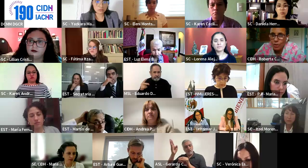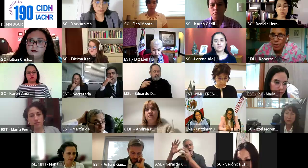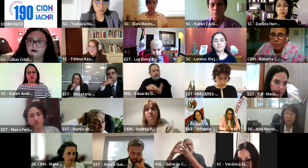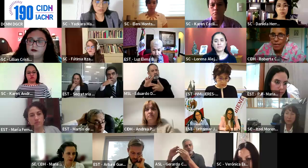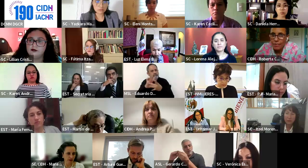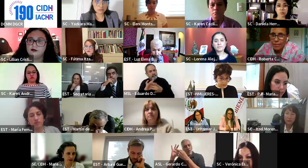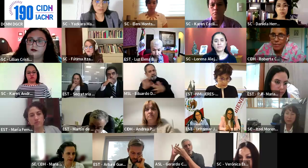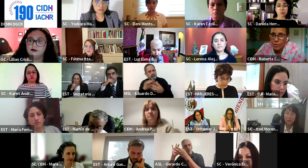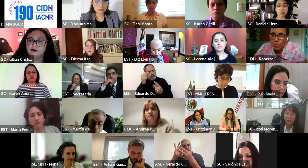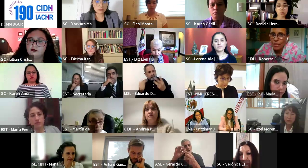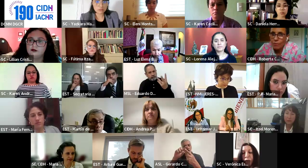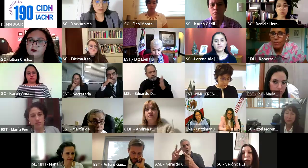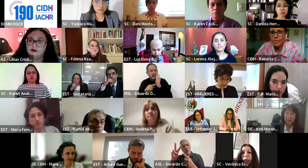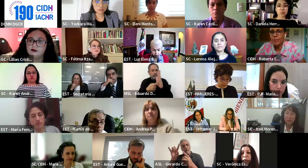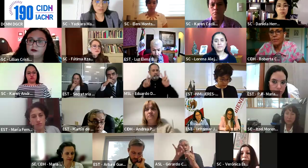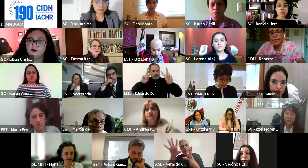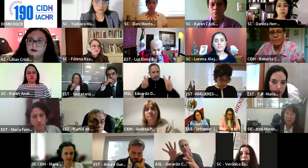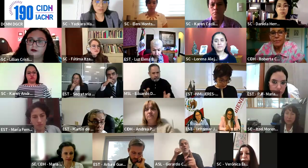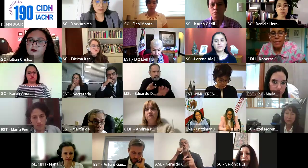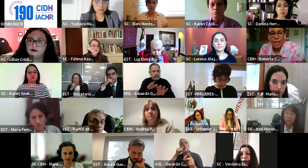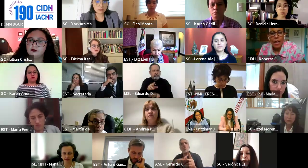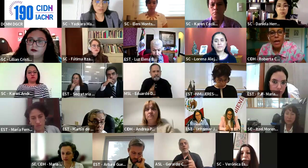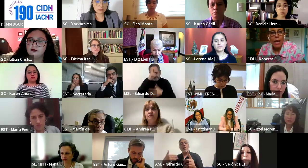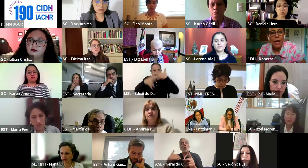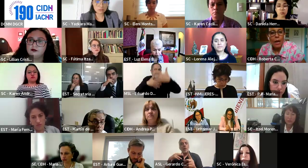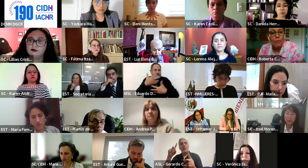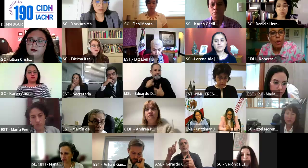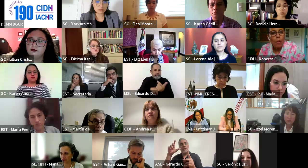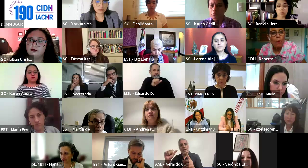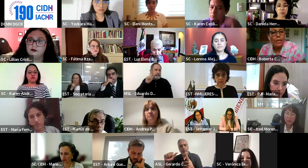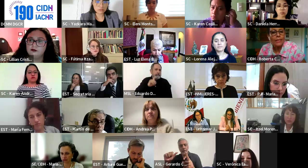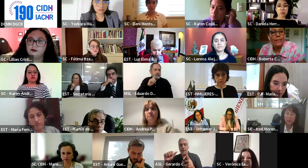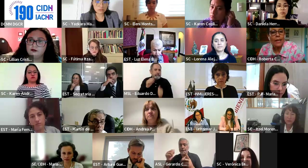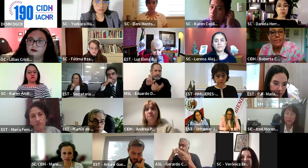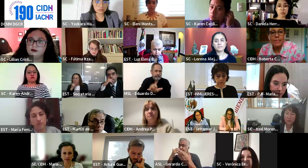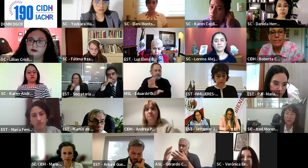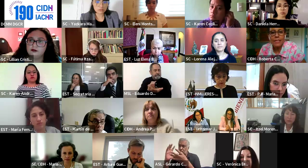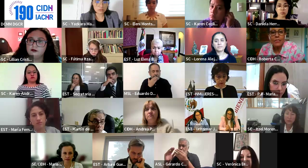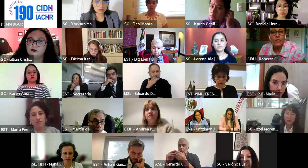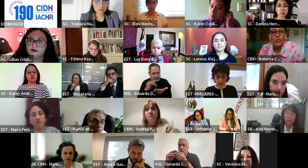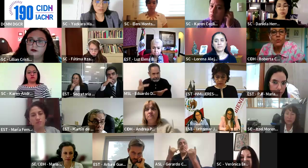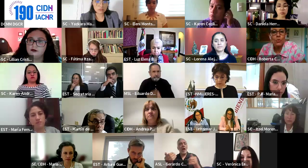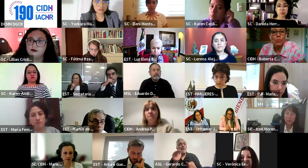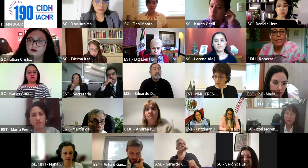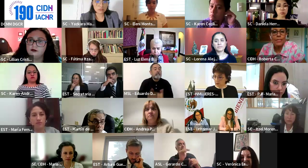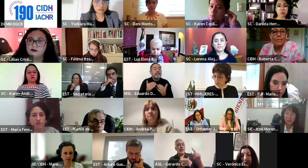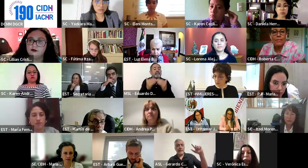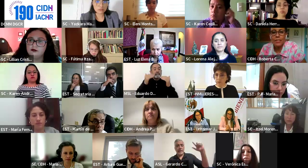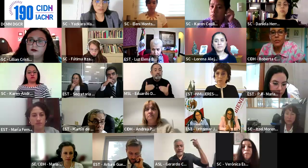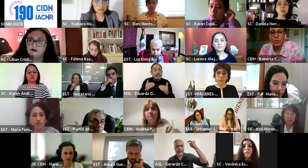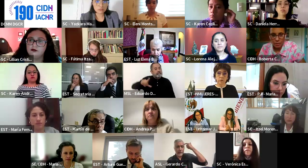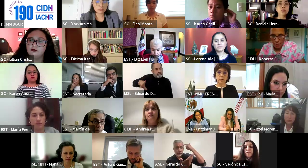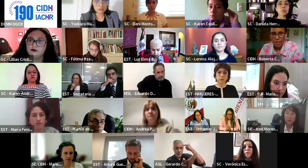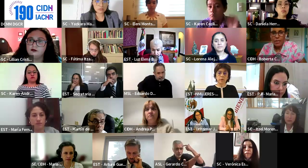related to violence against women living with disabilities. I now would like to ask the state to make